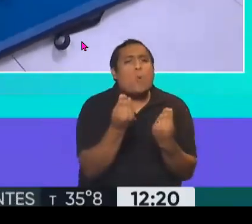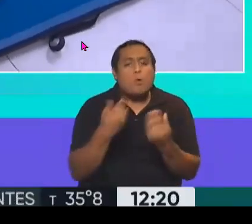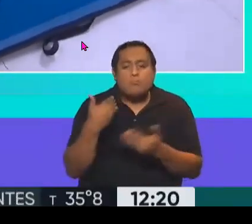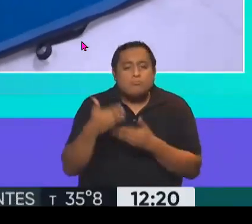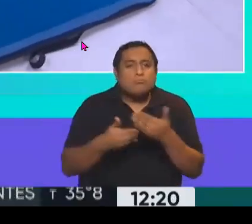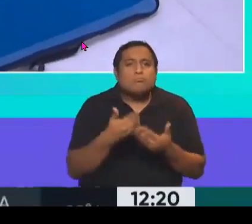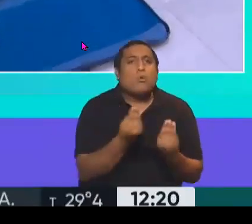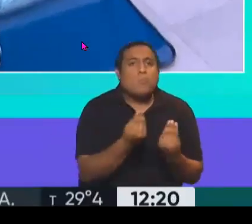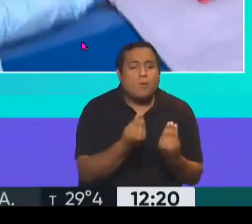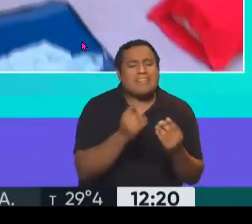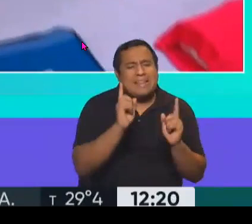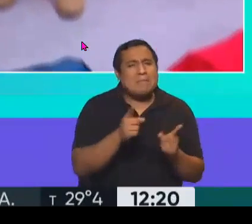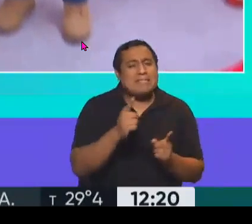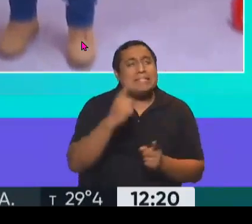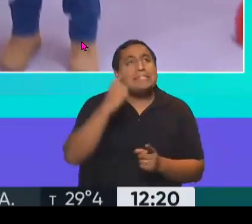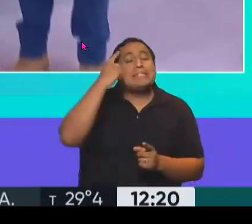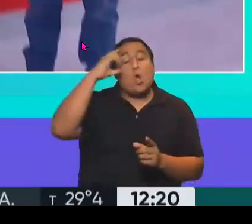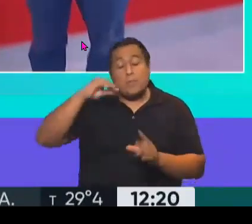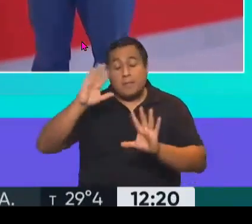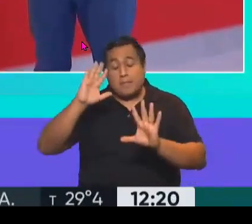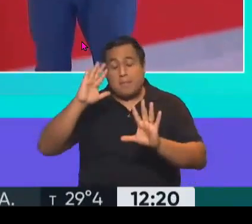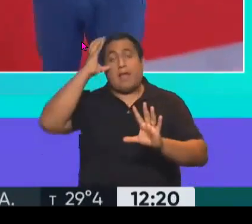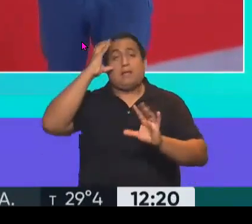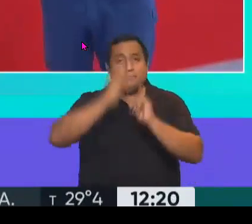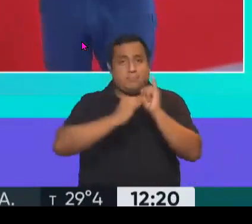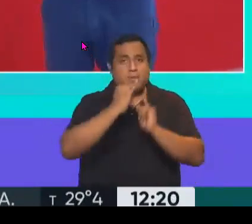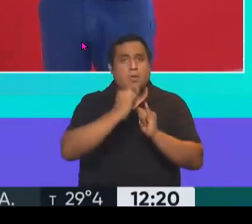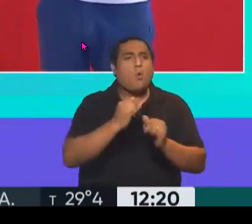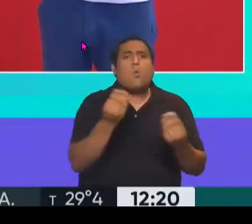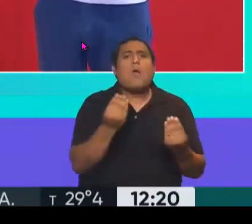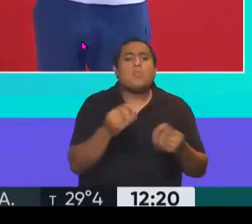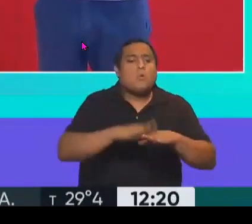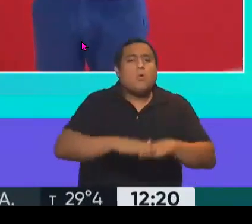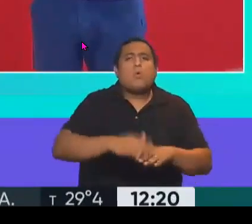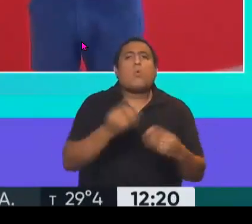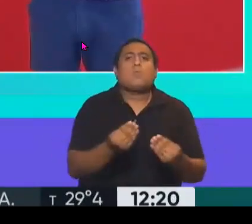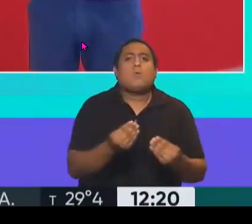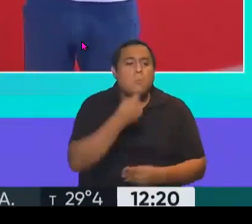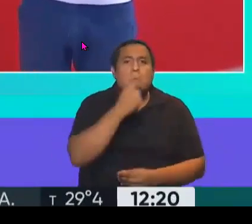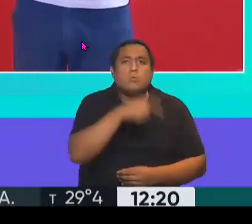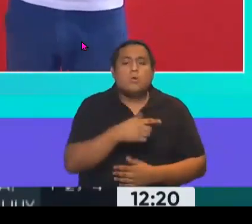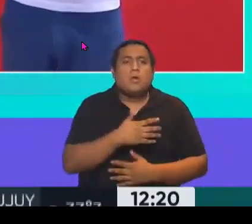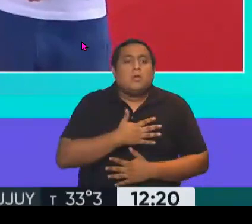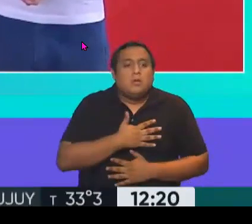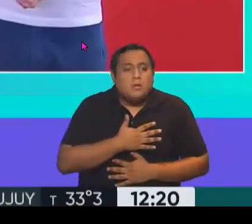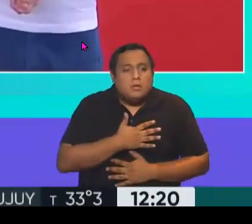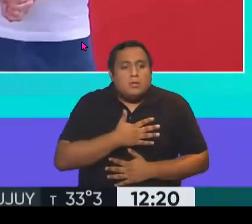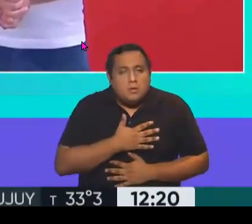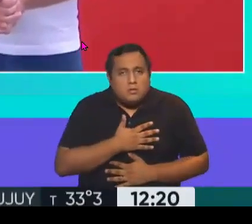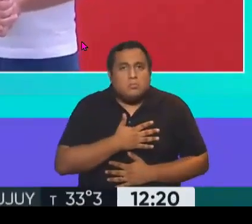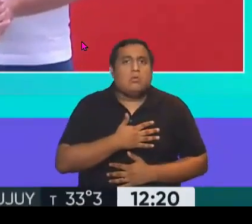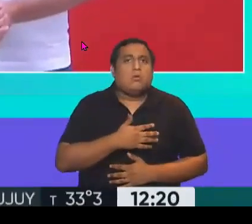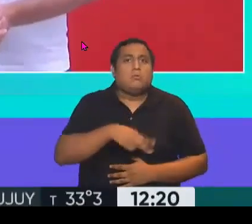deberíamos proceder. Y otra cosa, Matías, que se me estaba pasando, ¿cuándo uno tiene que actuar? Cuando vemos que a una persona le falta el aire, suponemos